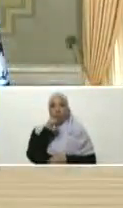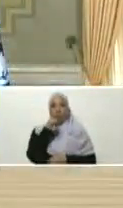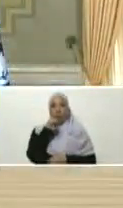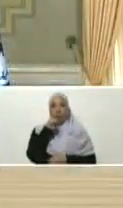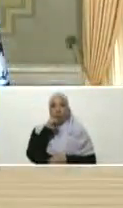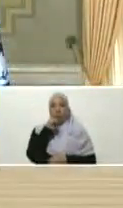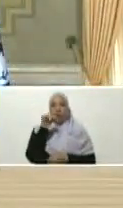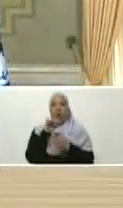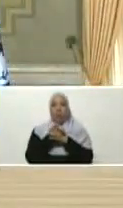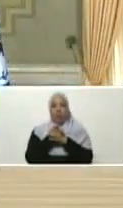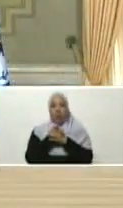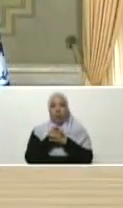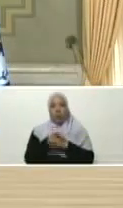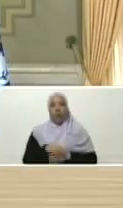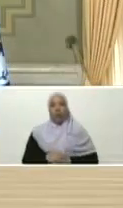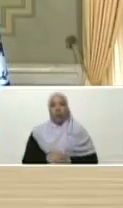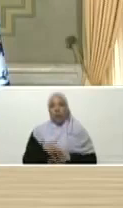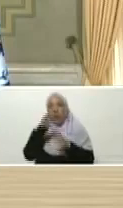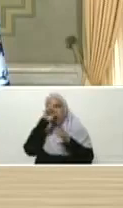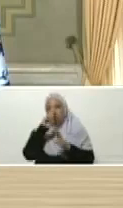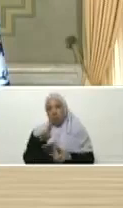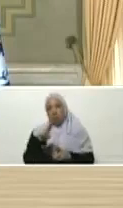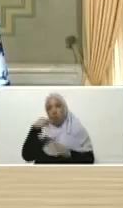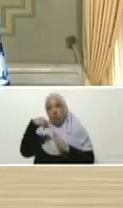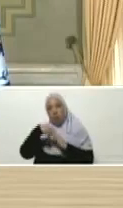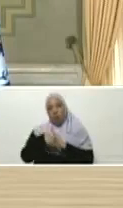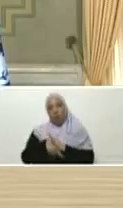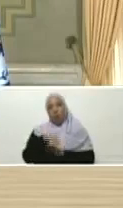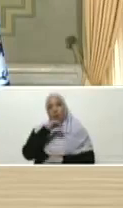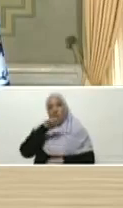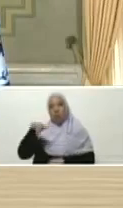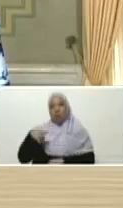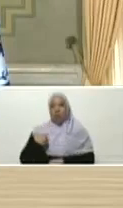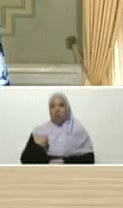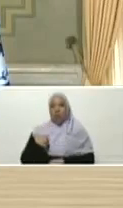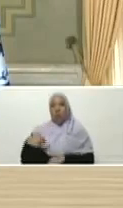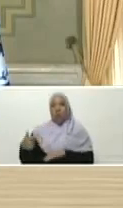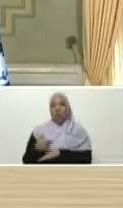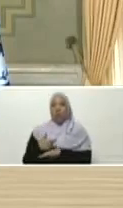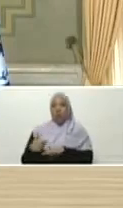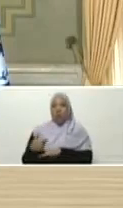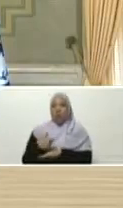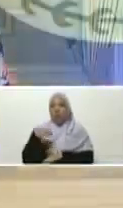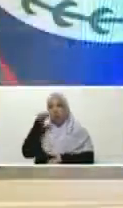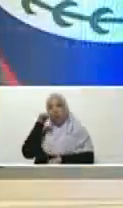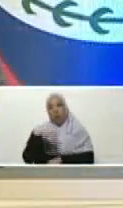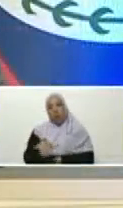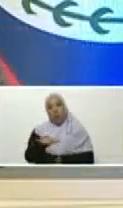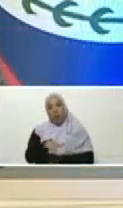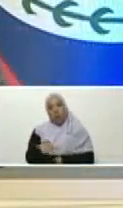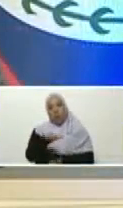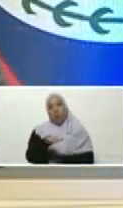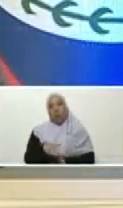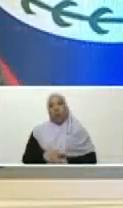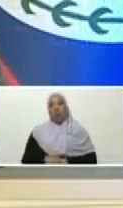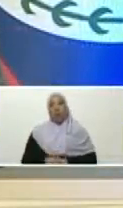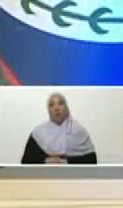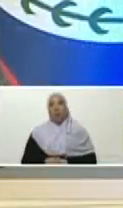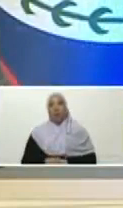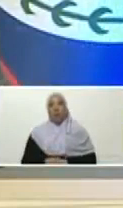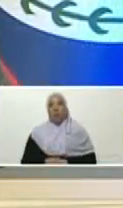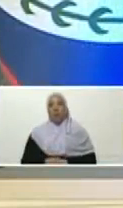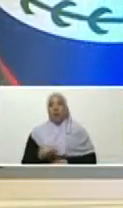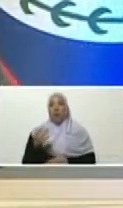sobre la amistad y el respeto profundo que hay entre nuestros gobiernos y nuestros pueblos. Una